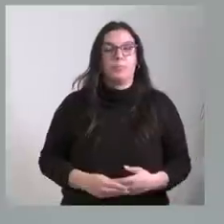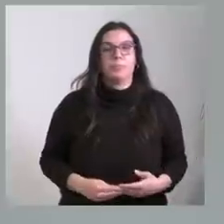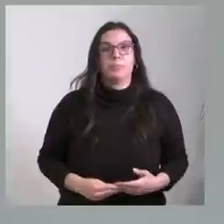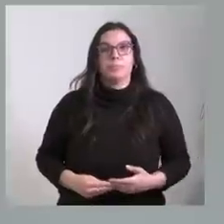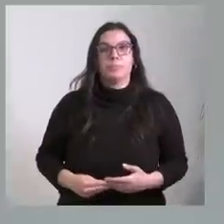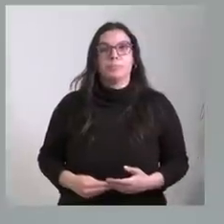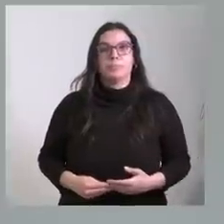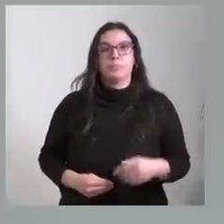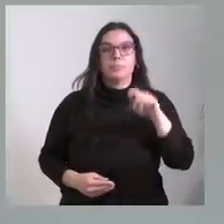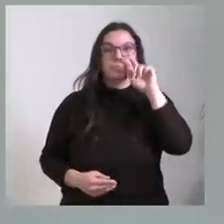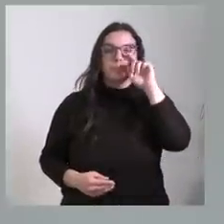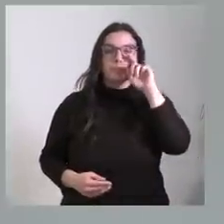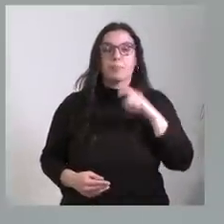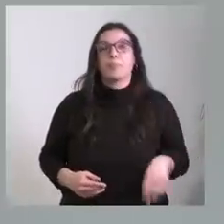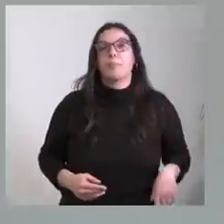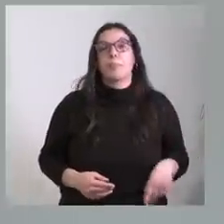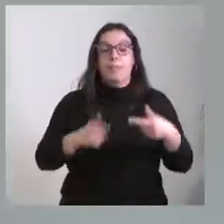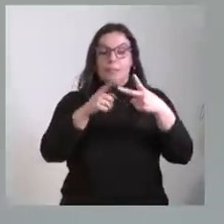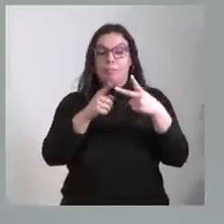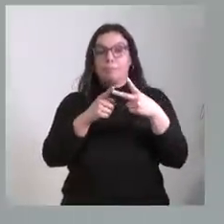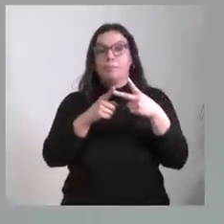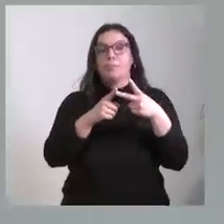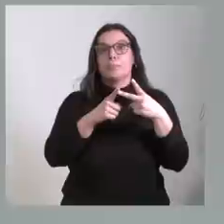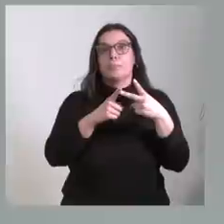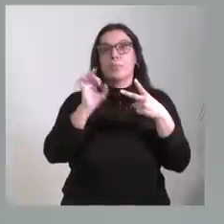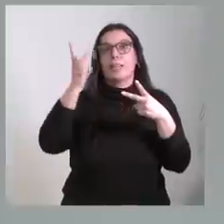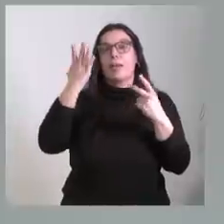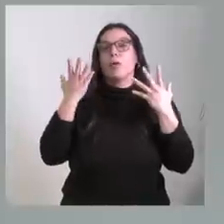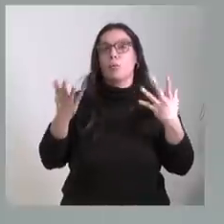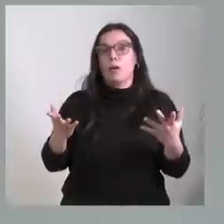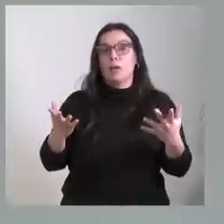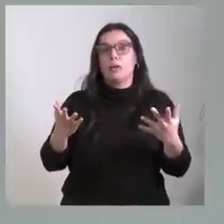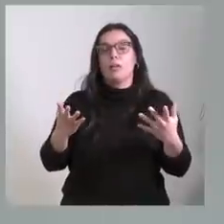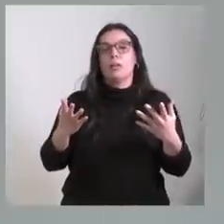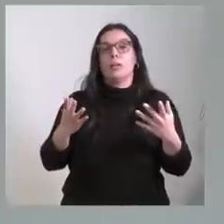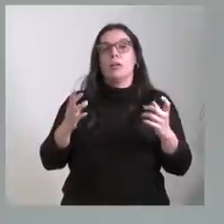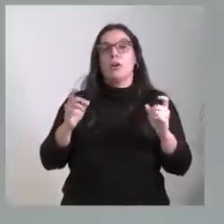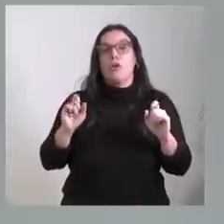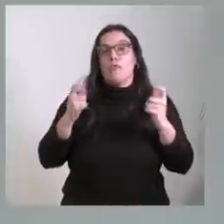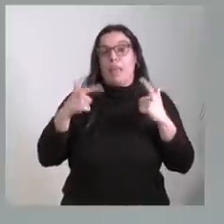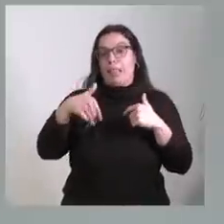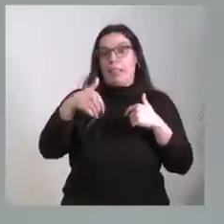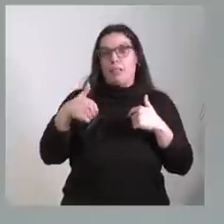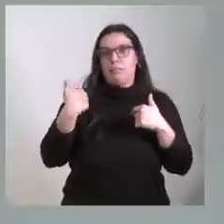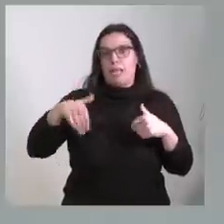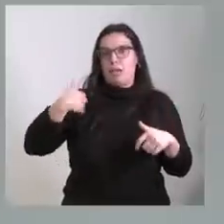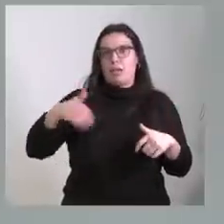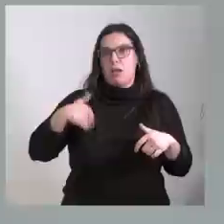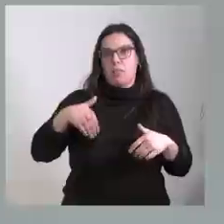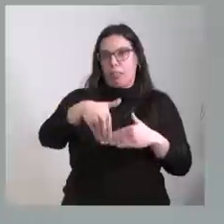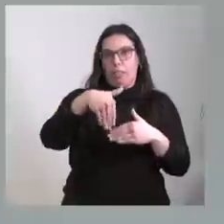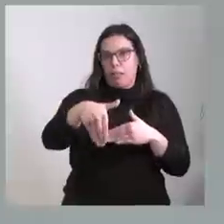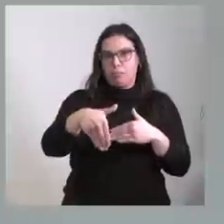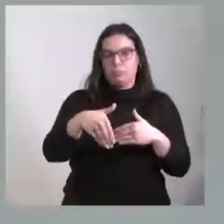bueno la respuesta respecto a esto último es que la idea es que entre en vigor inmediatamente el corto plazo